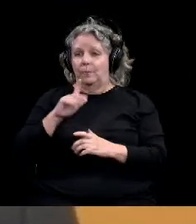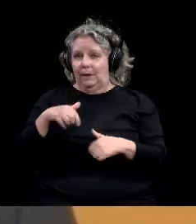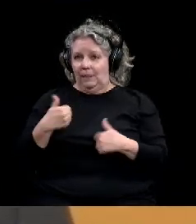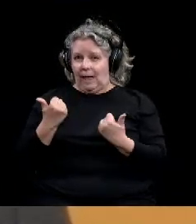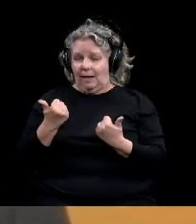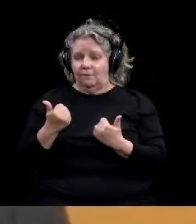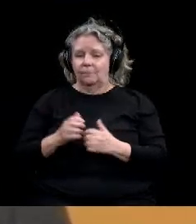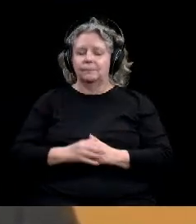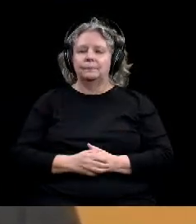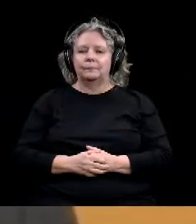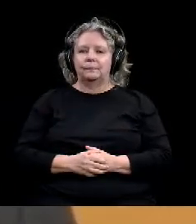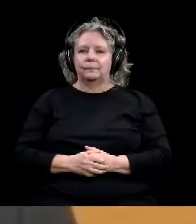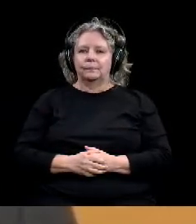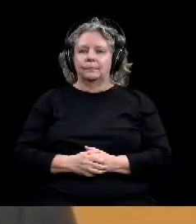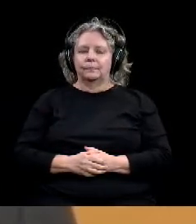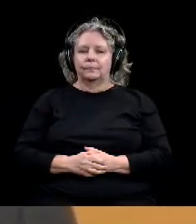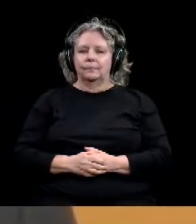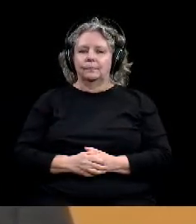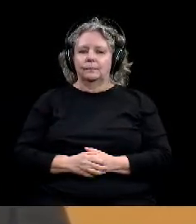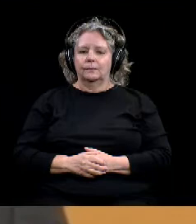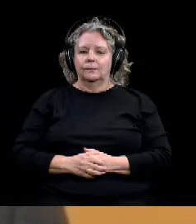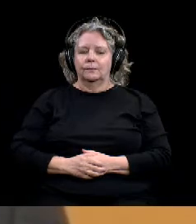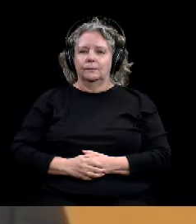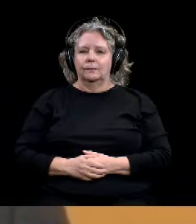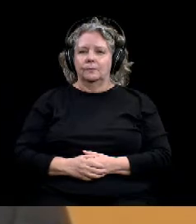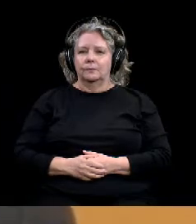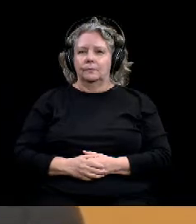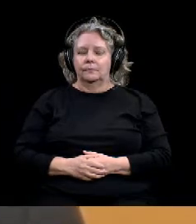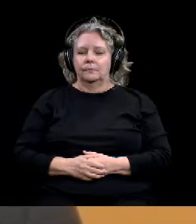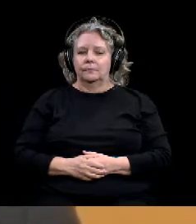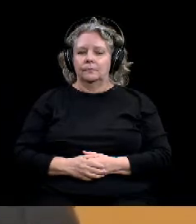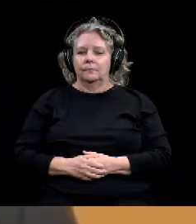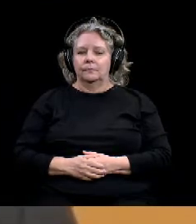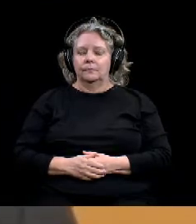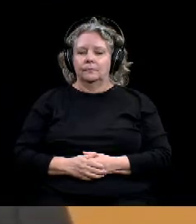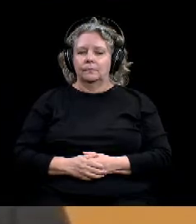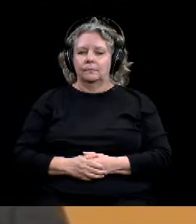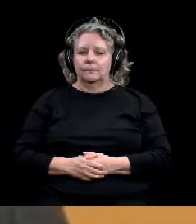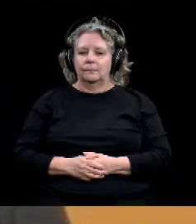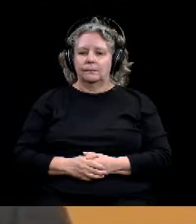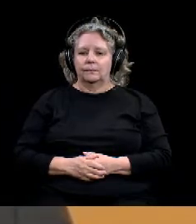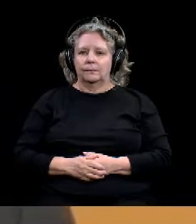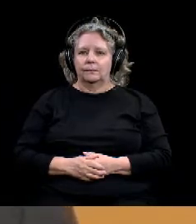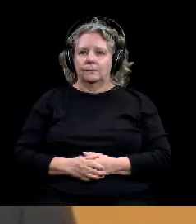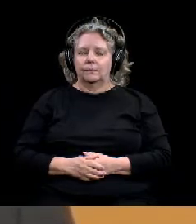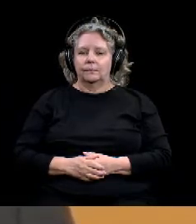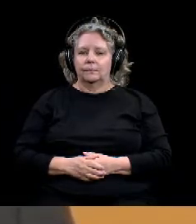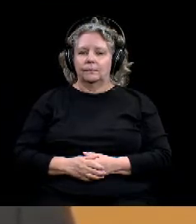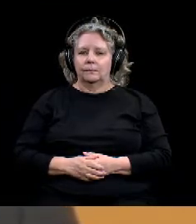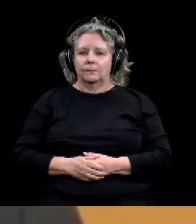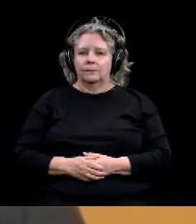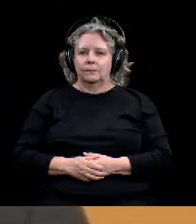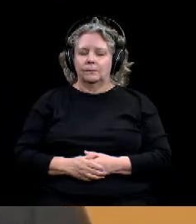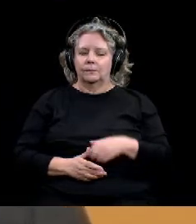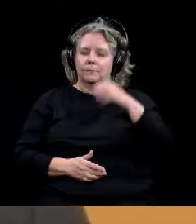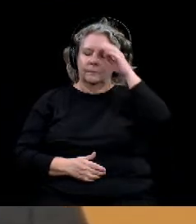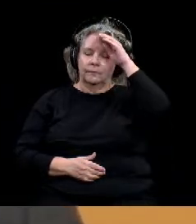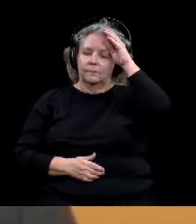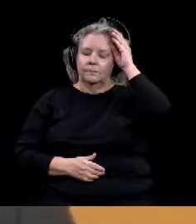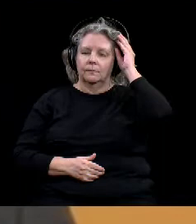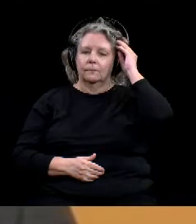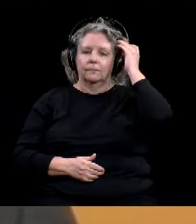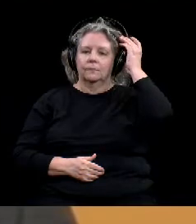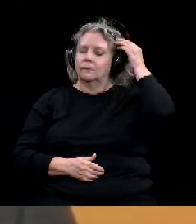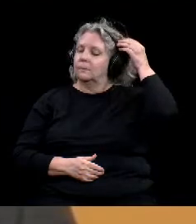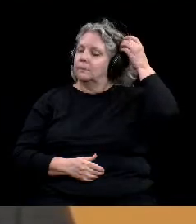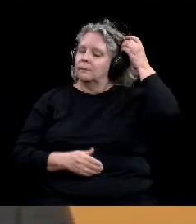en español reemplazará el sonido del inglés en el video y una versión en español de toda la conferencia de prensa se